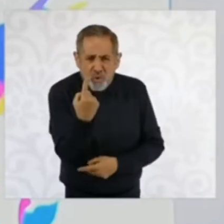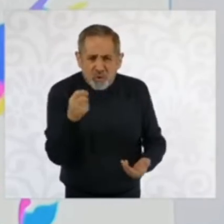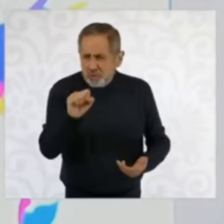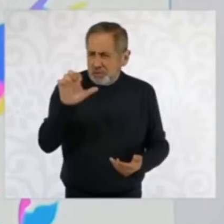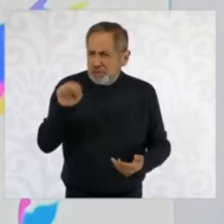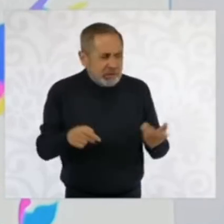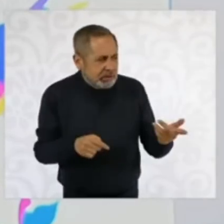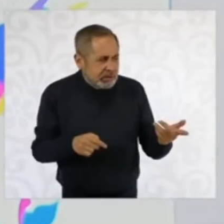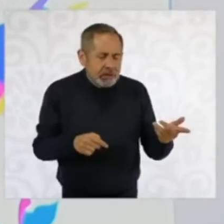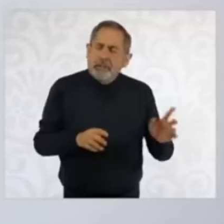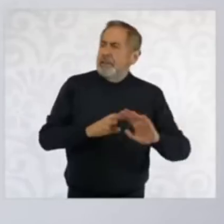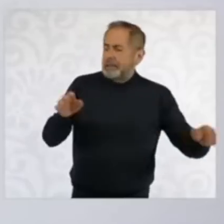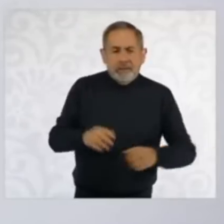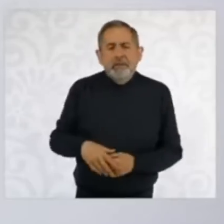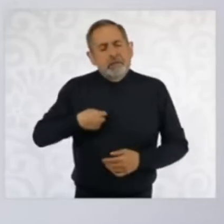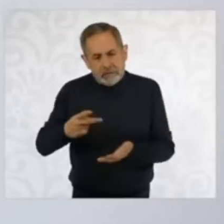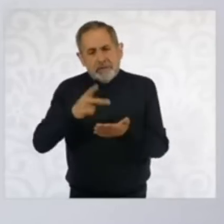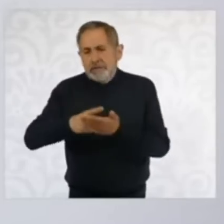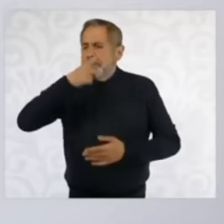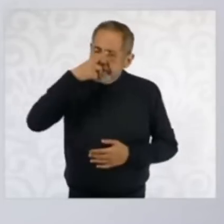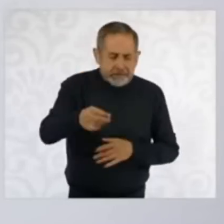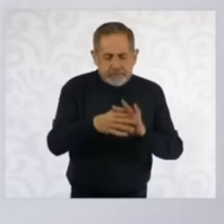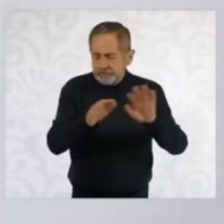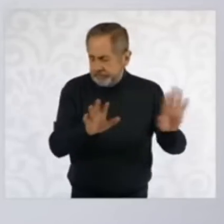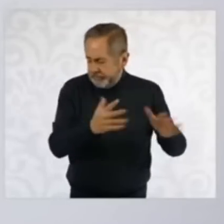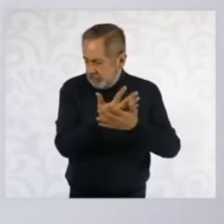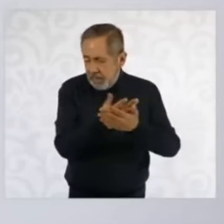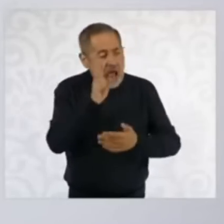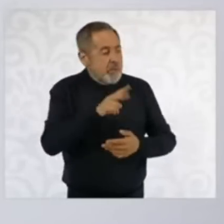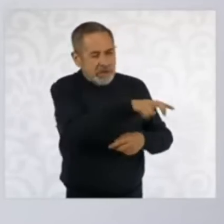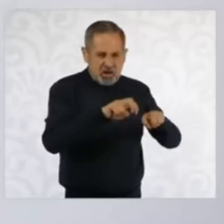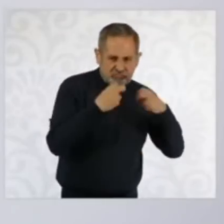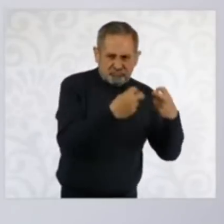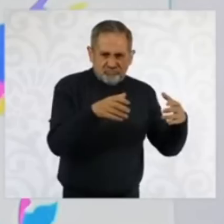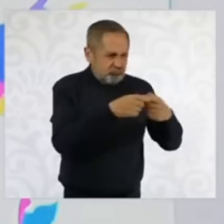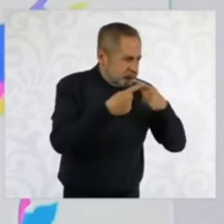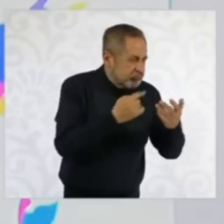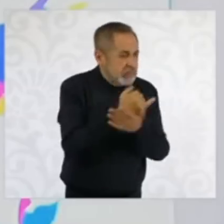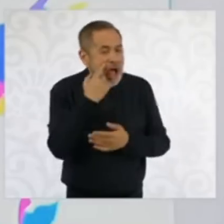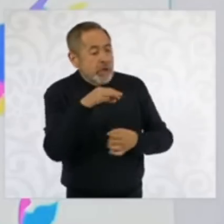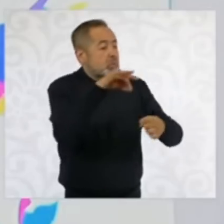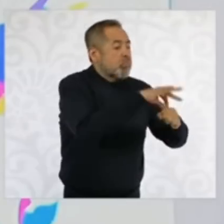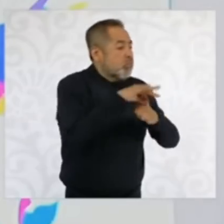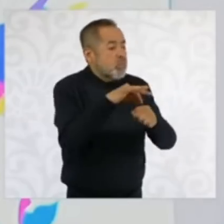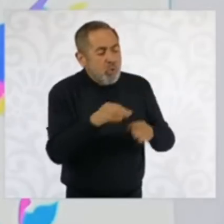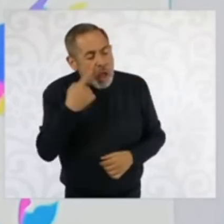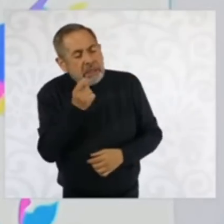Entonces, por eso yo nuevamente digo, vamos a esperar a ver qué dice la Corte y cómo votan.